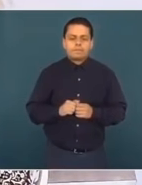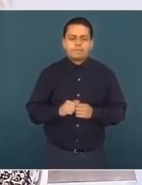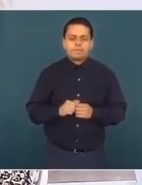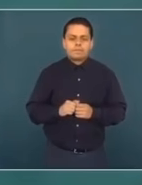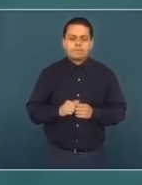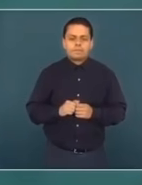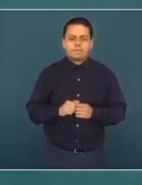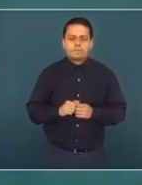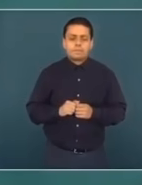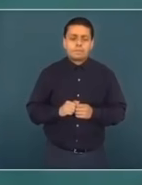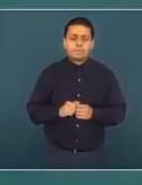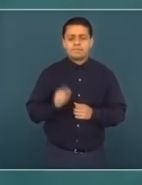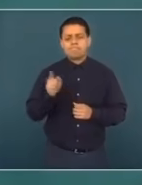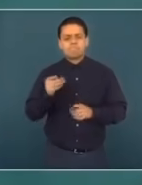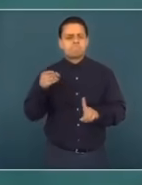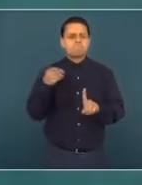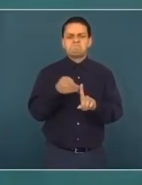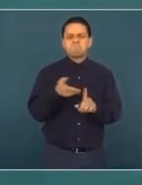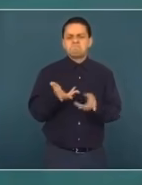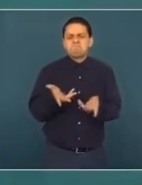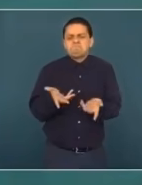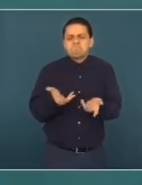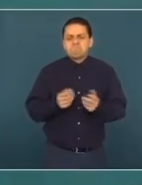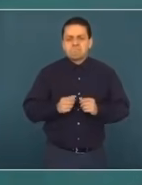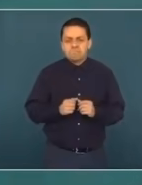Todo indica que es